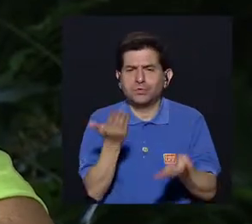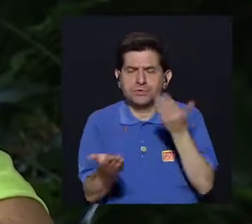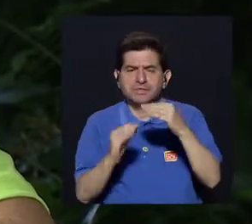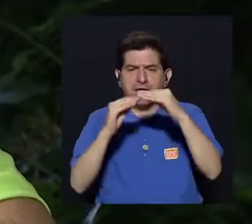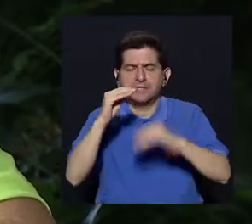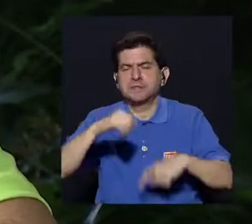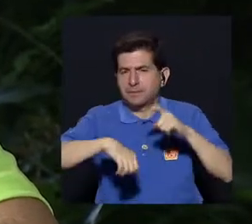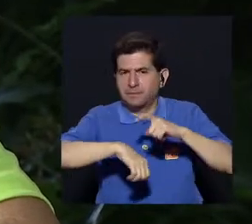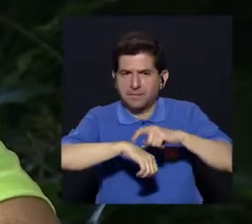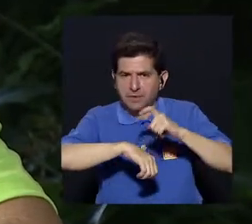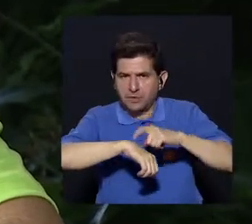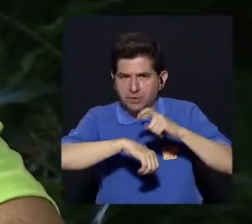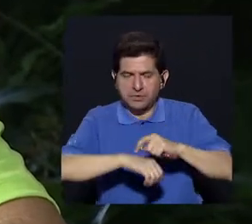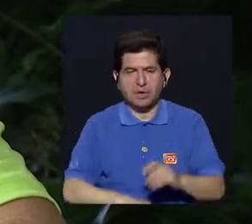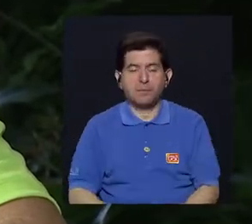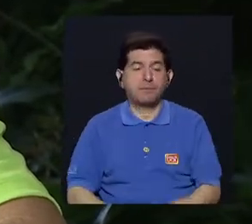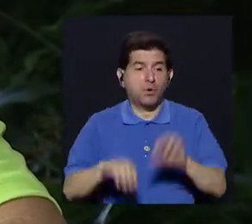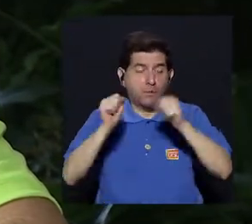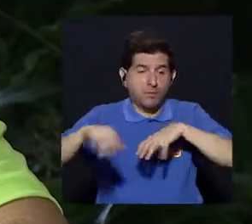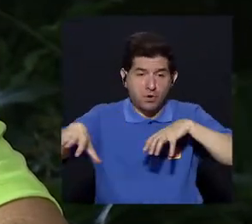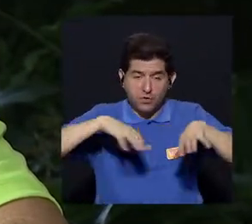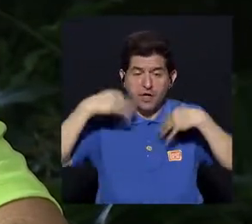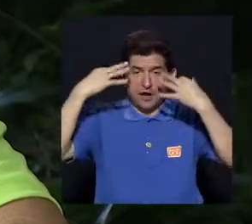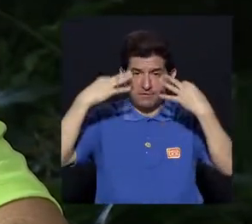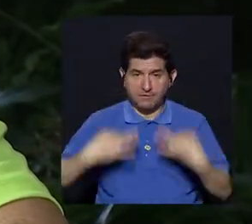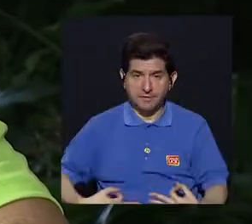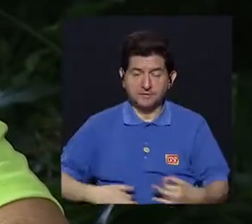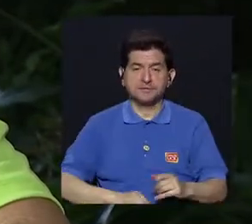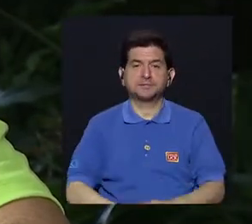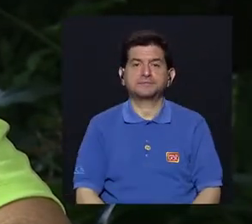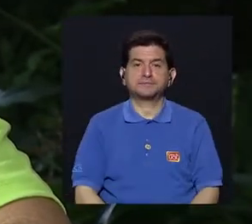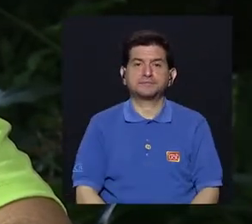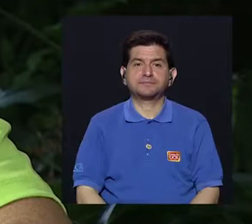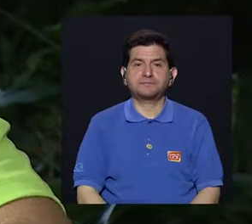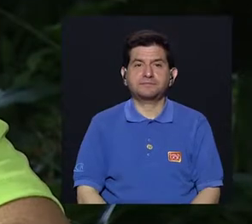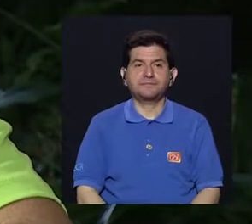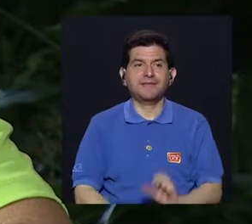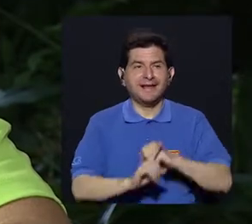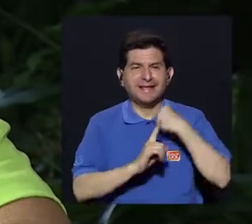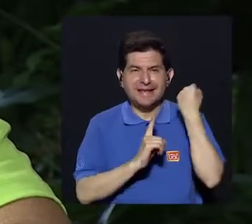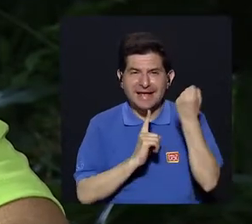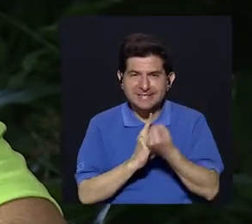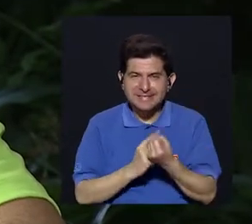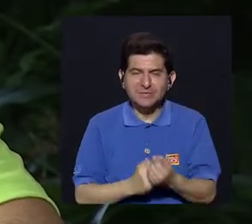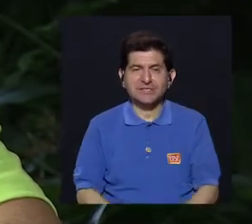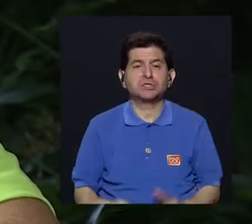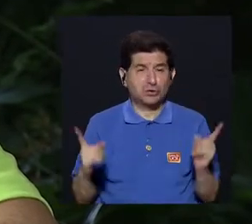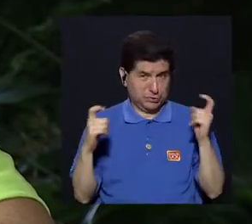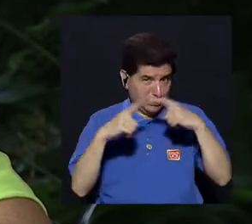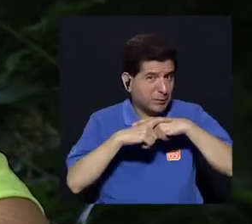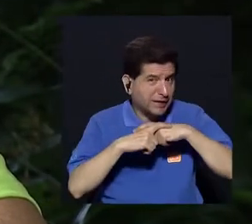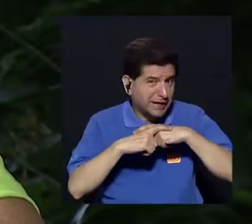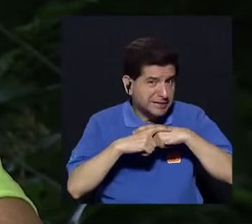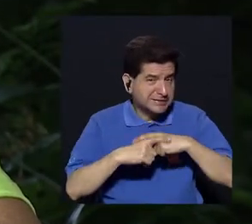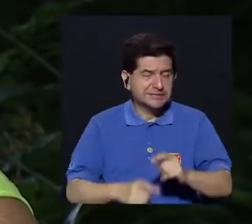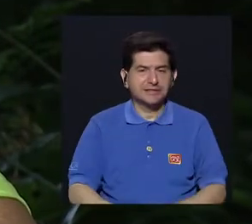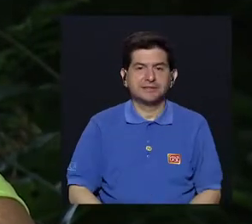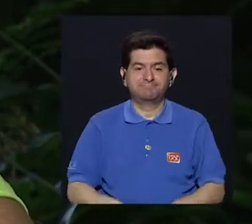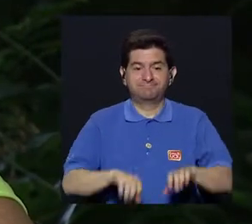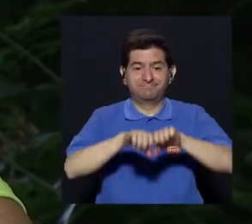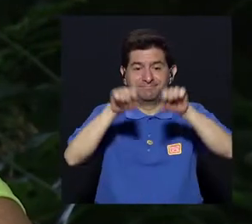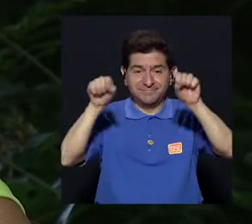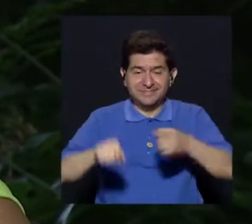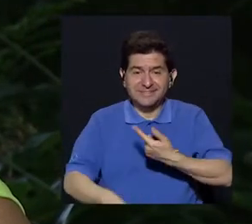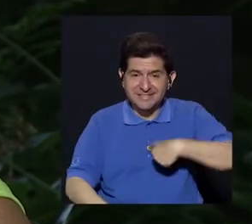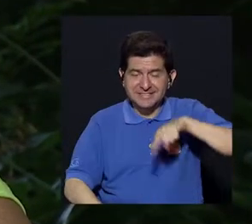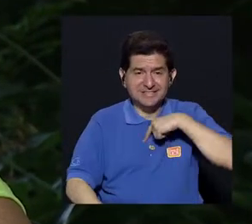tanto menos tiempo para hacer actividad física. Entonces, como que el asunto tendría como a complicarse. Y es que nuestro